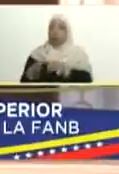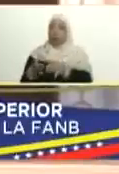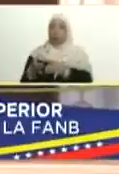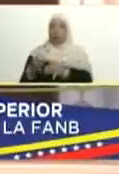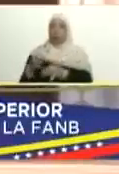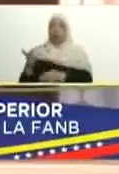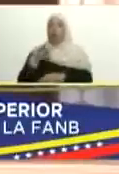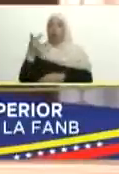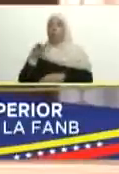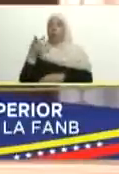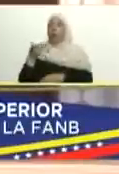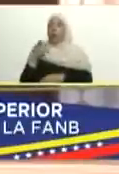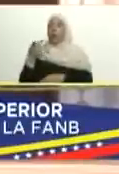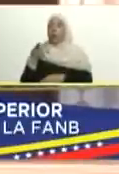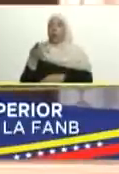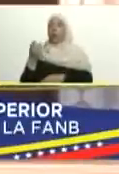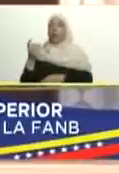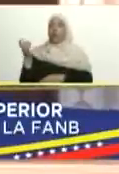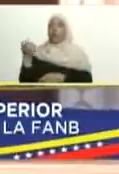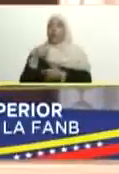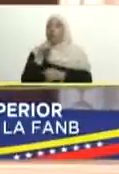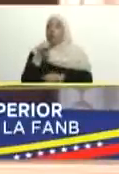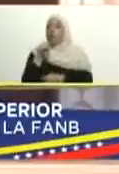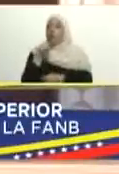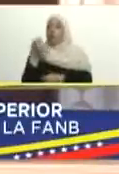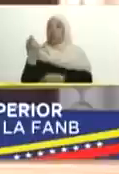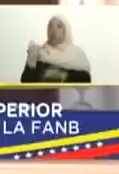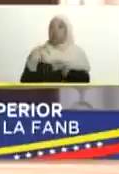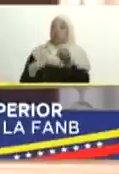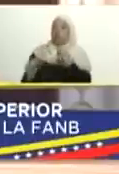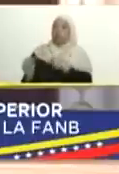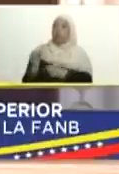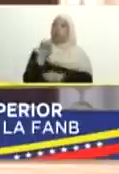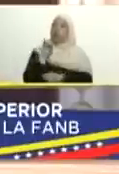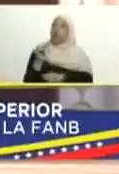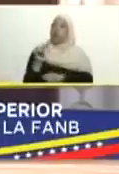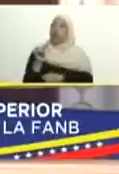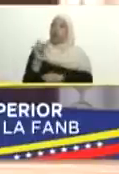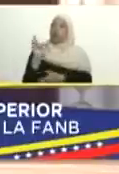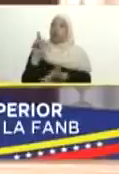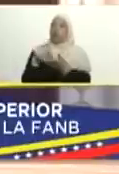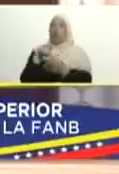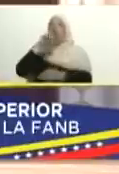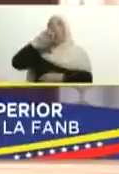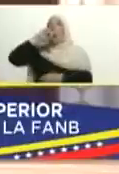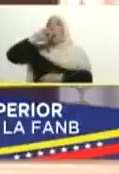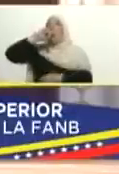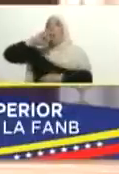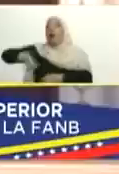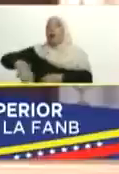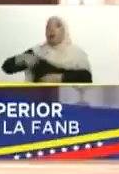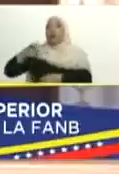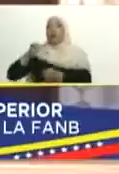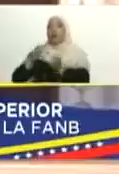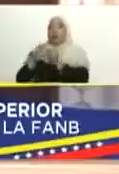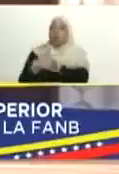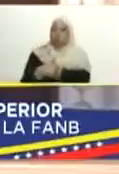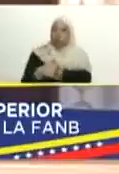de polarización extrema, de enfrentamiento fratricida, de odio, de